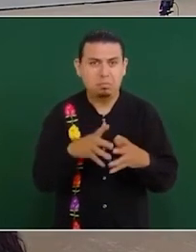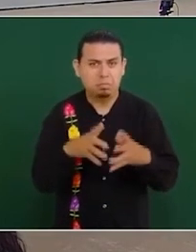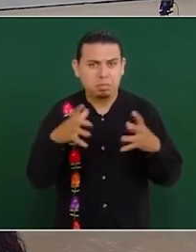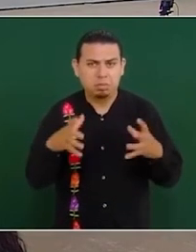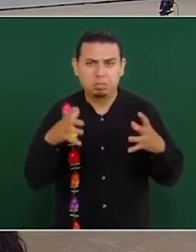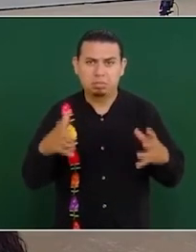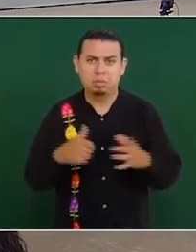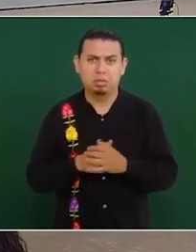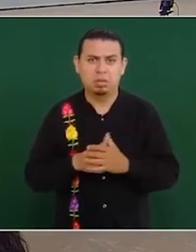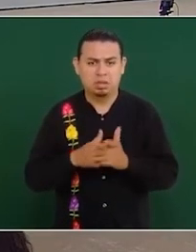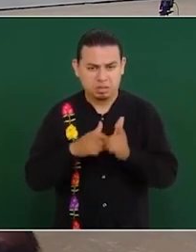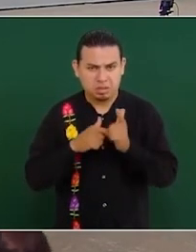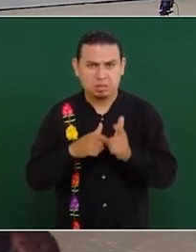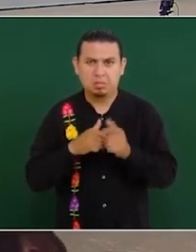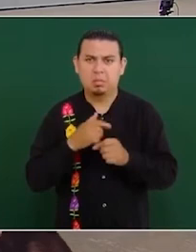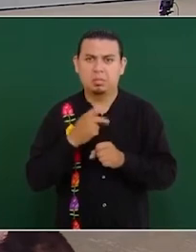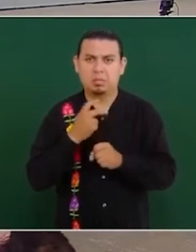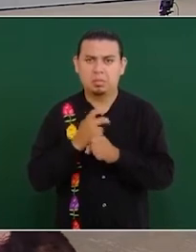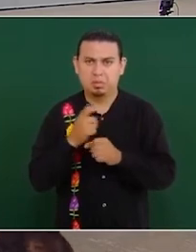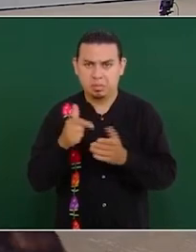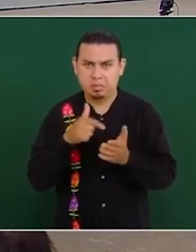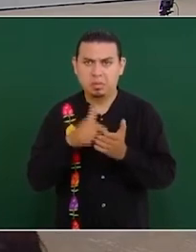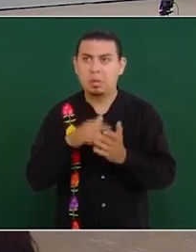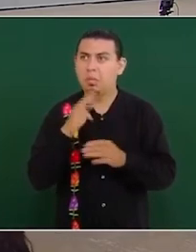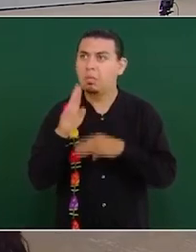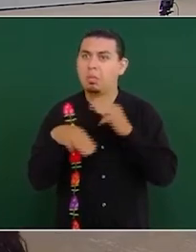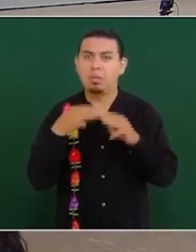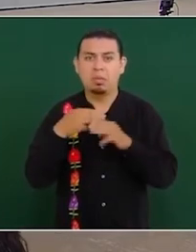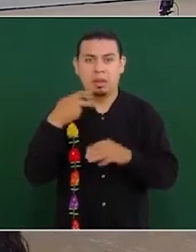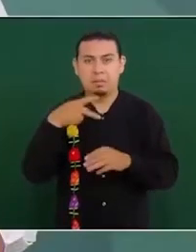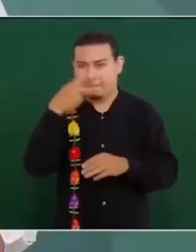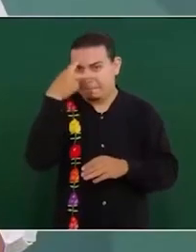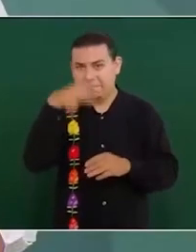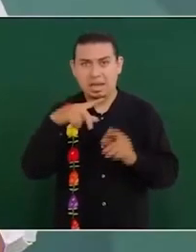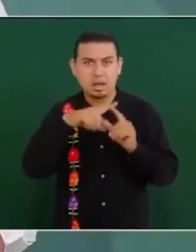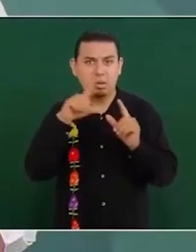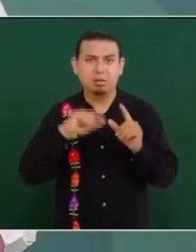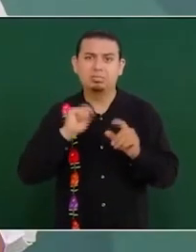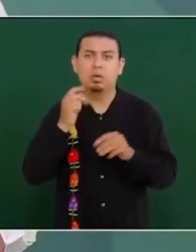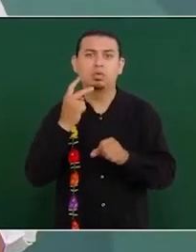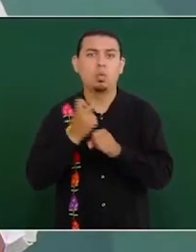. Seguimos en segundo lugar a nivel mundial.